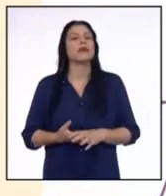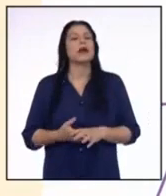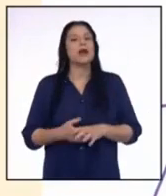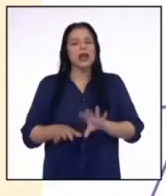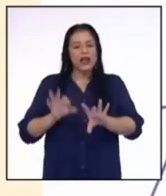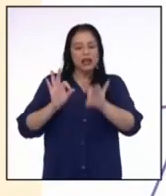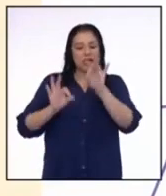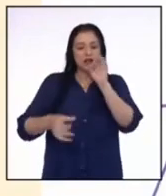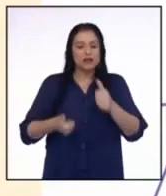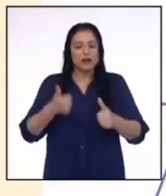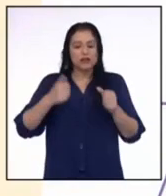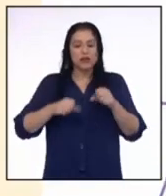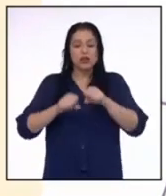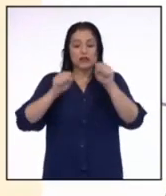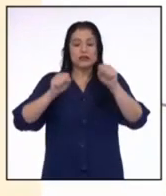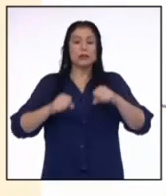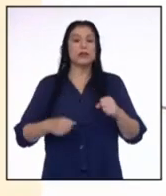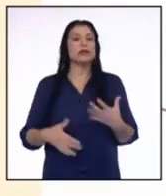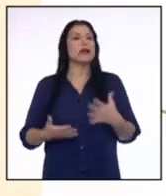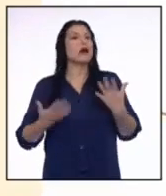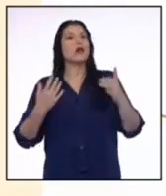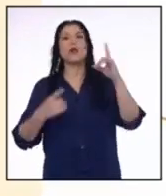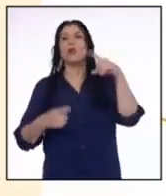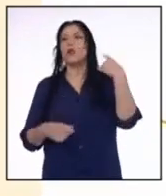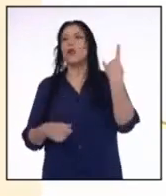Identificar los sistemas de alerta.